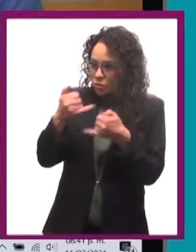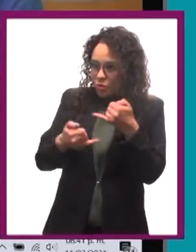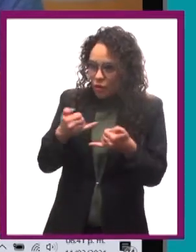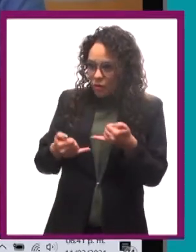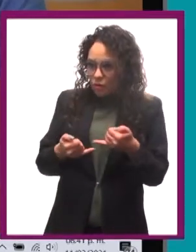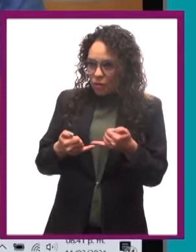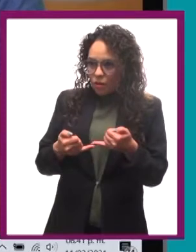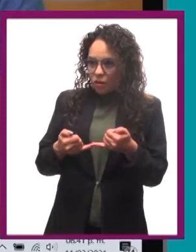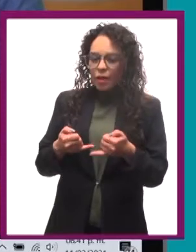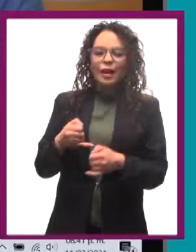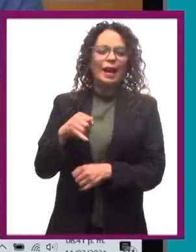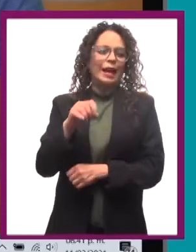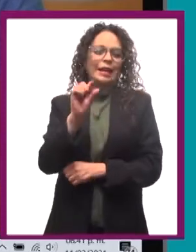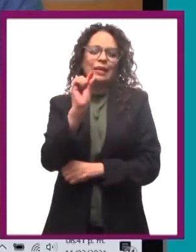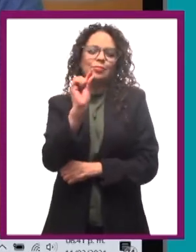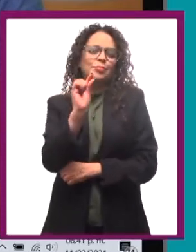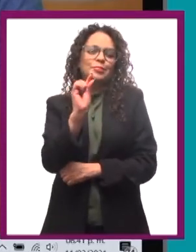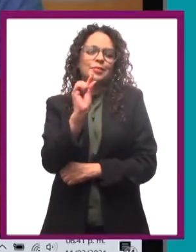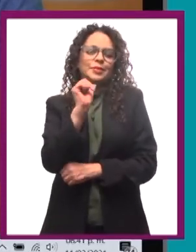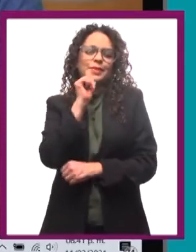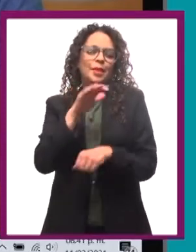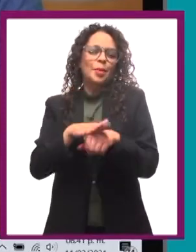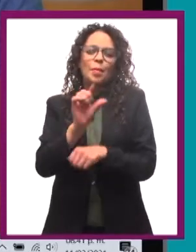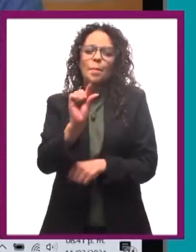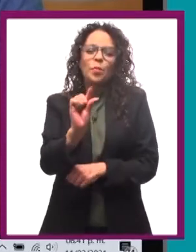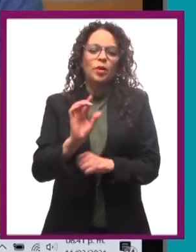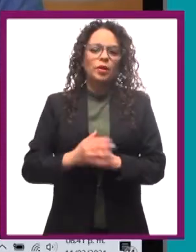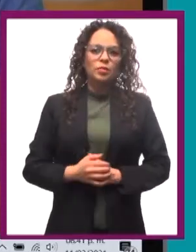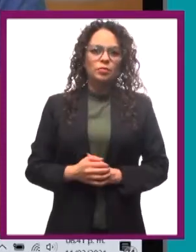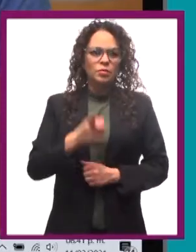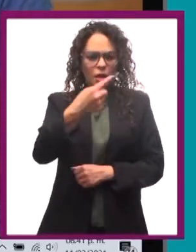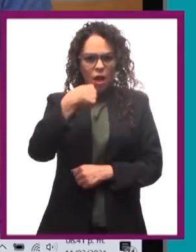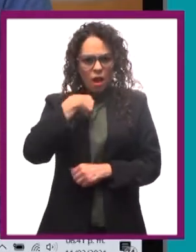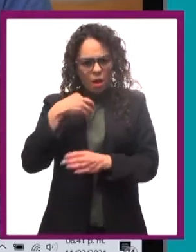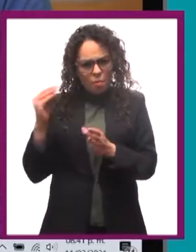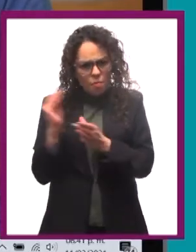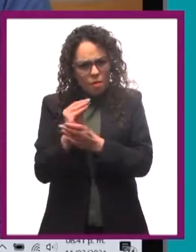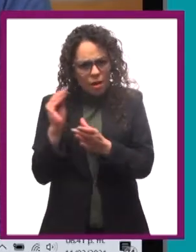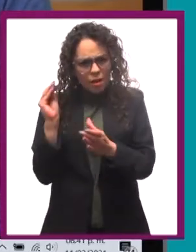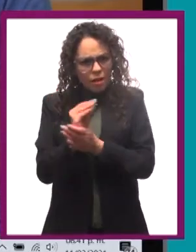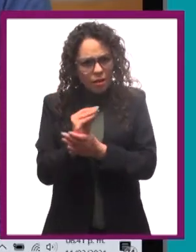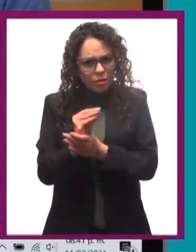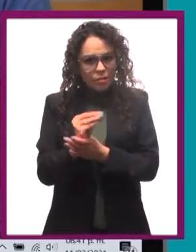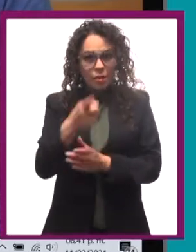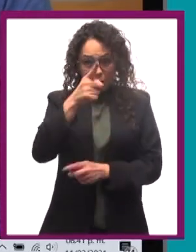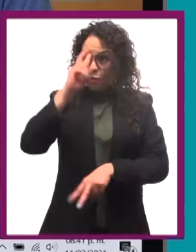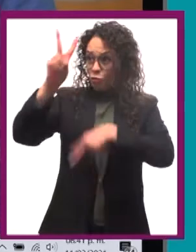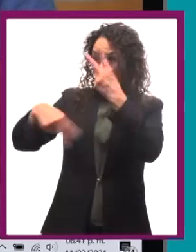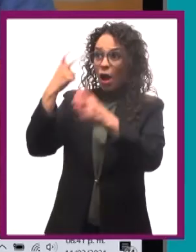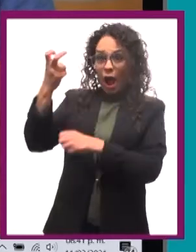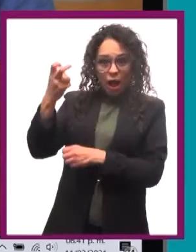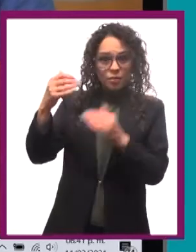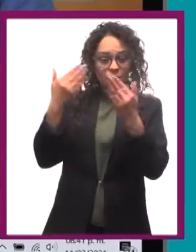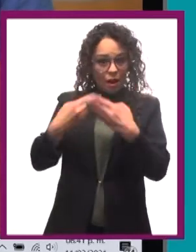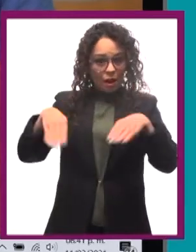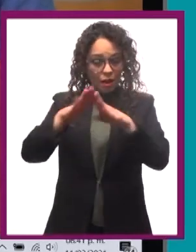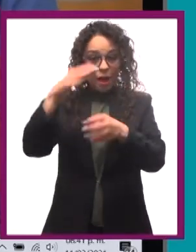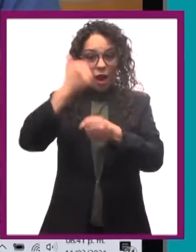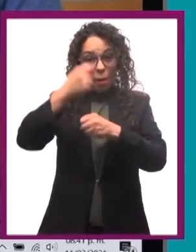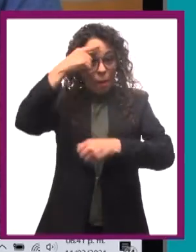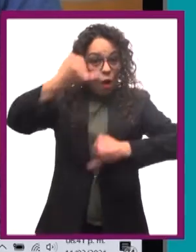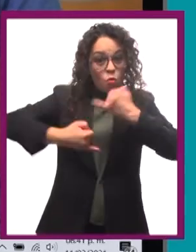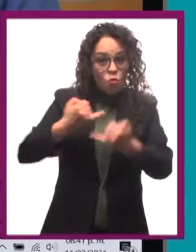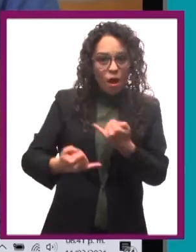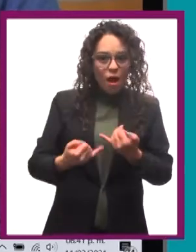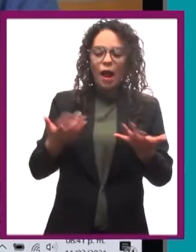Hugo, ¿estabas jugando? Solo un rato nomás. Y no me estabas haciendo caso. ¿A eso fuiste a casa de la abuela